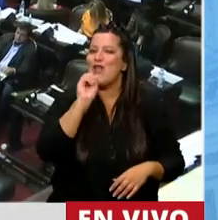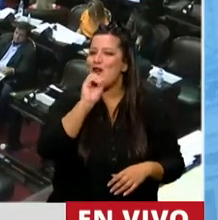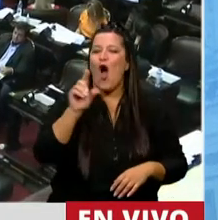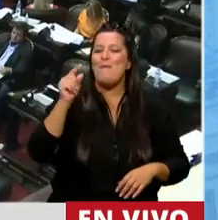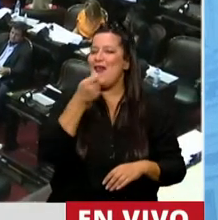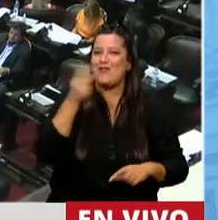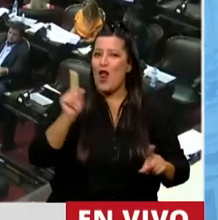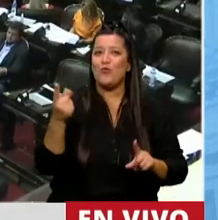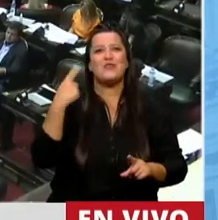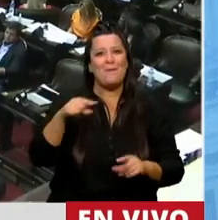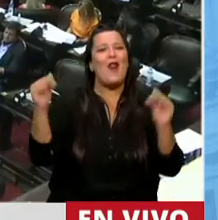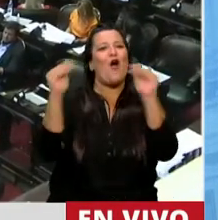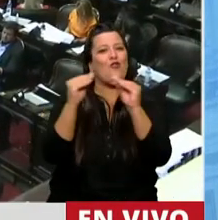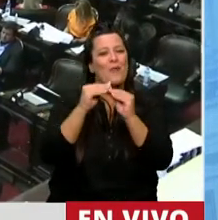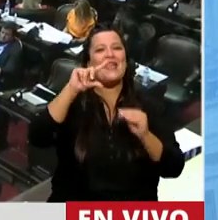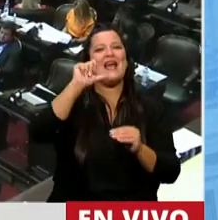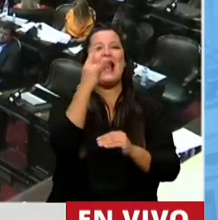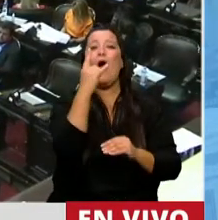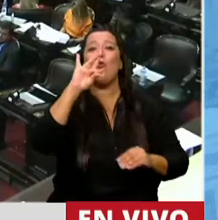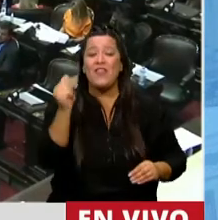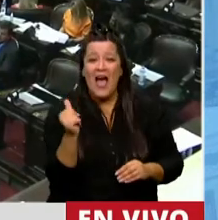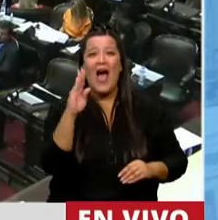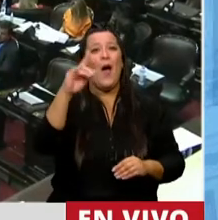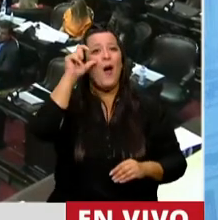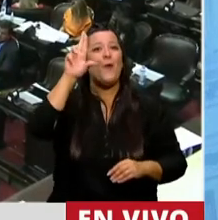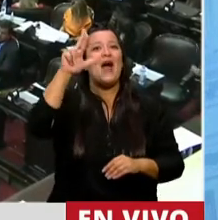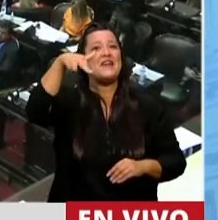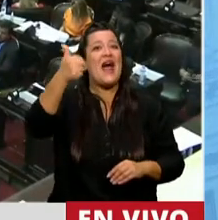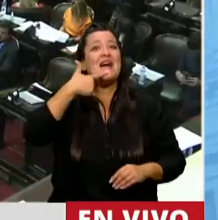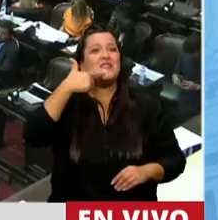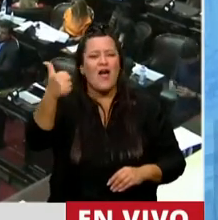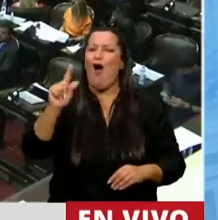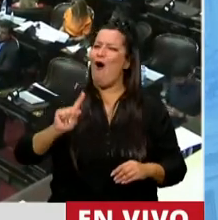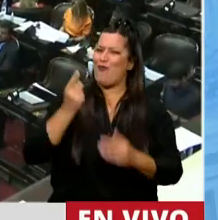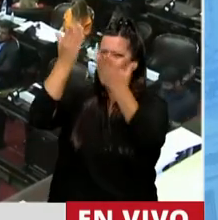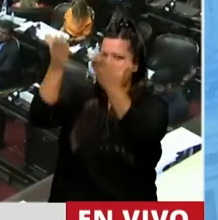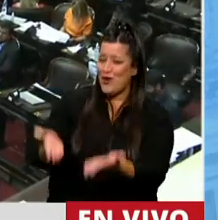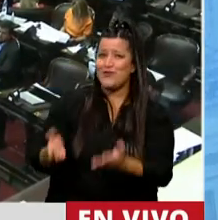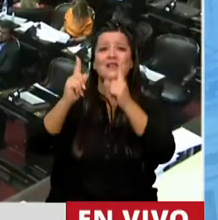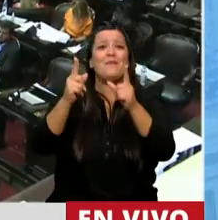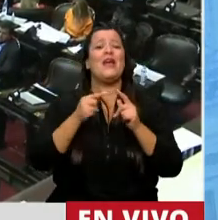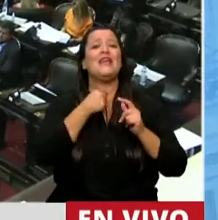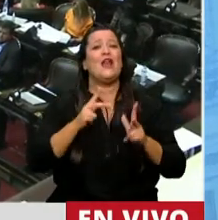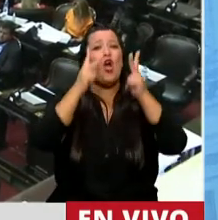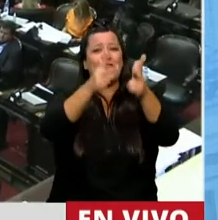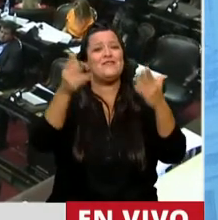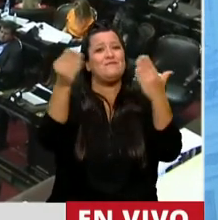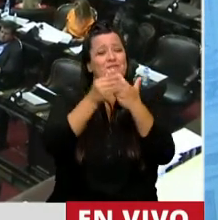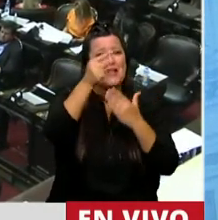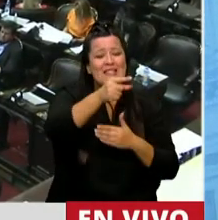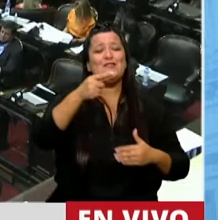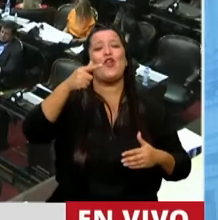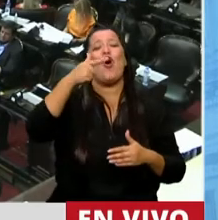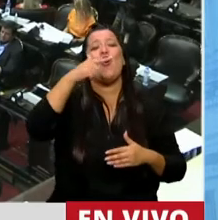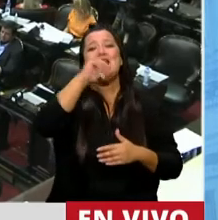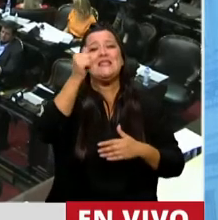nombremos. Compañera Claudia Bernaza, estamos orgullosas de vos. Y quiero decirle al señor ministro, compañero Roberto